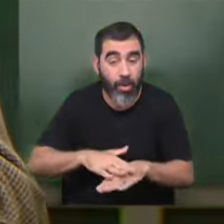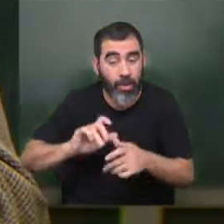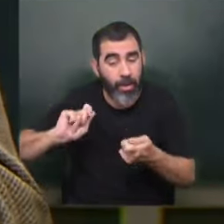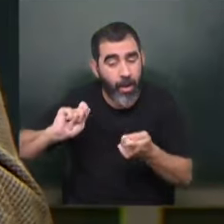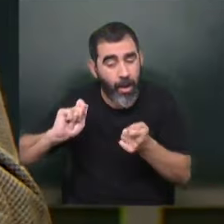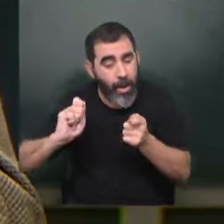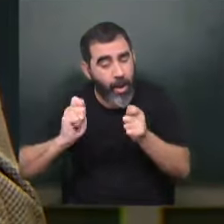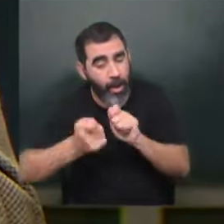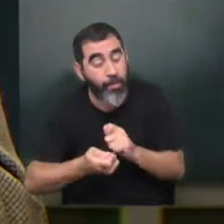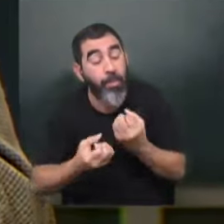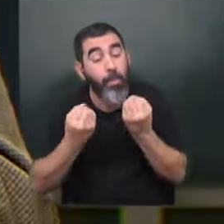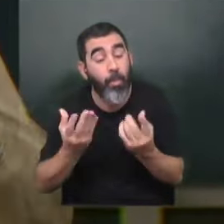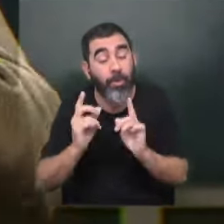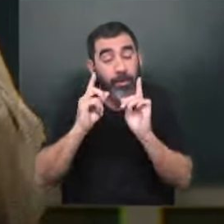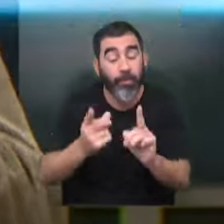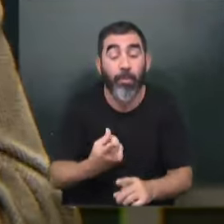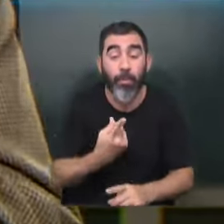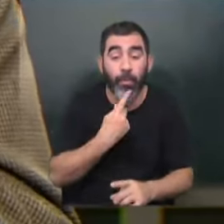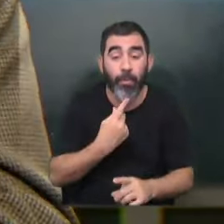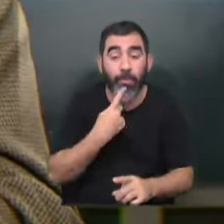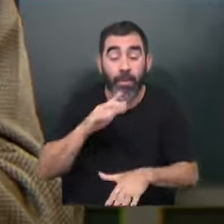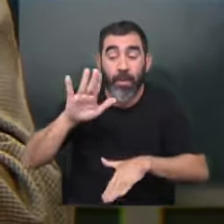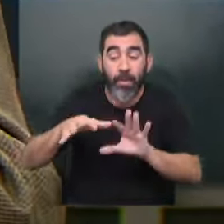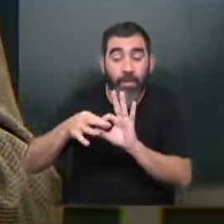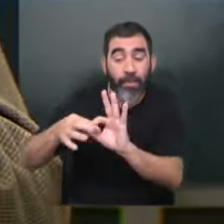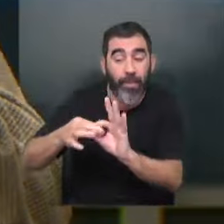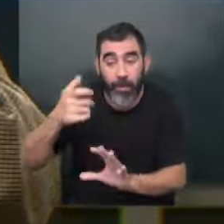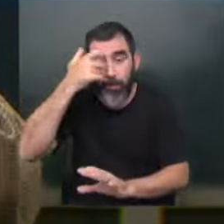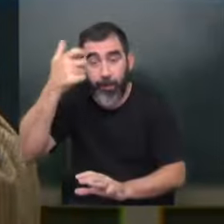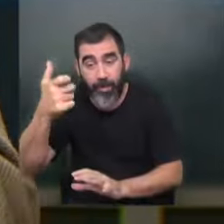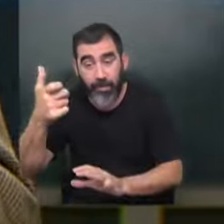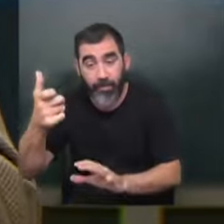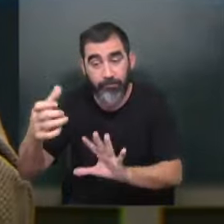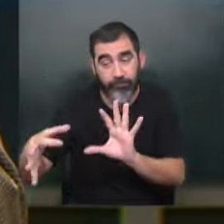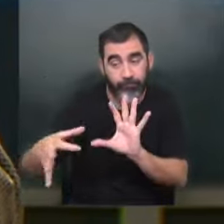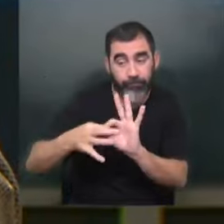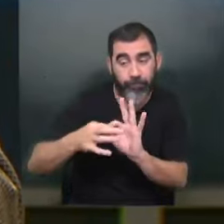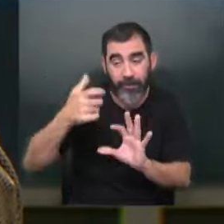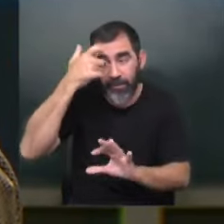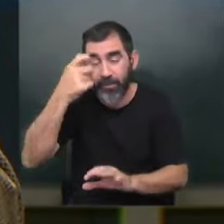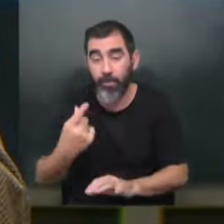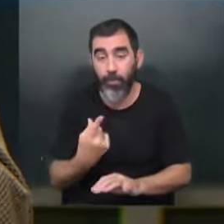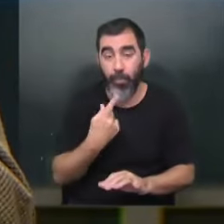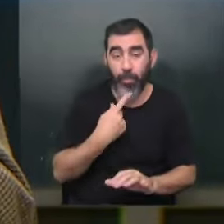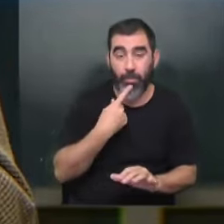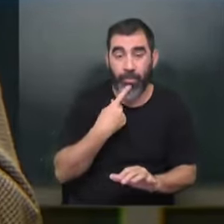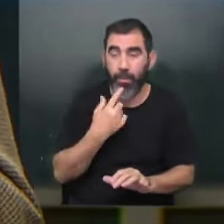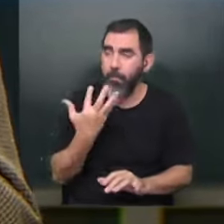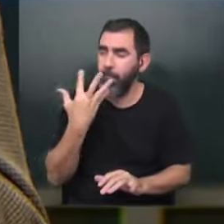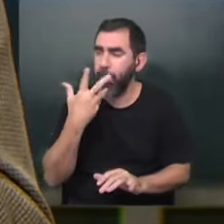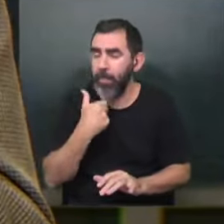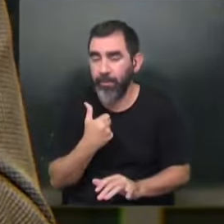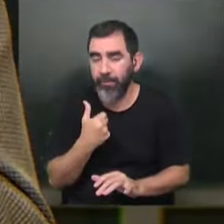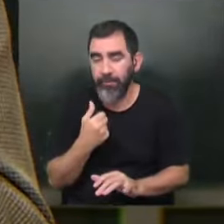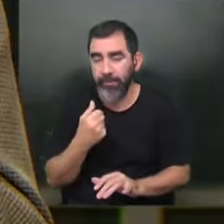poquito, porque a la vez la política empieza a depender de la ciencia, ¿no? Entonces, esa relación entre ciencia y política es fascinante y se expresa